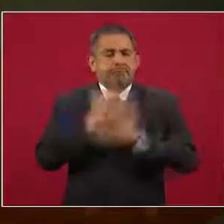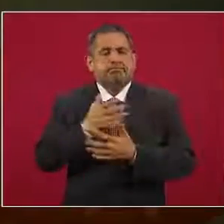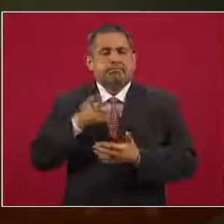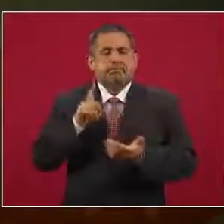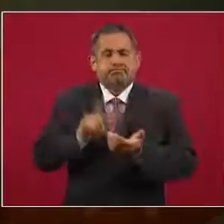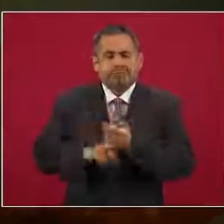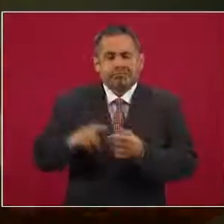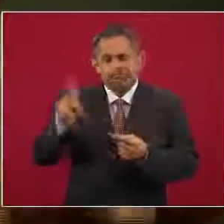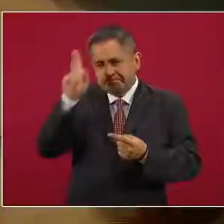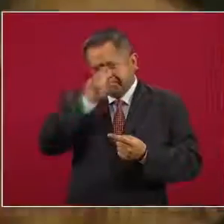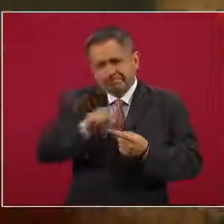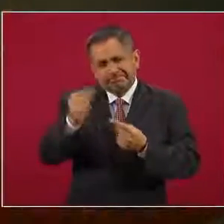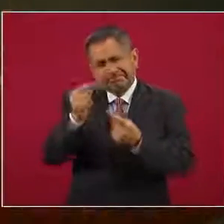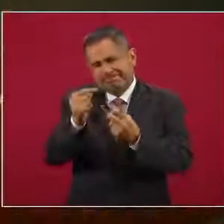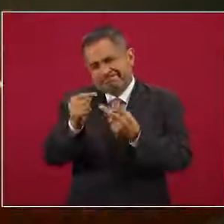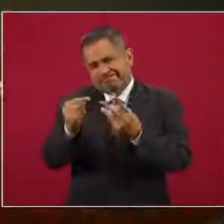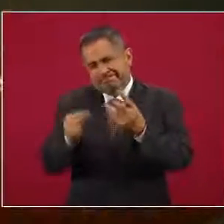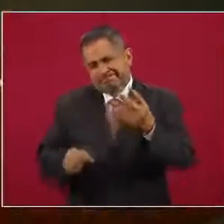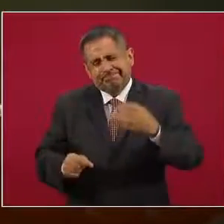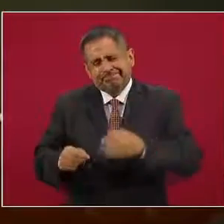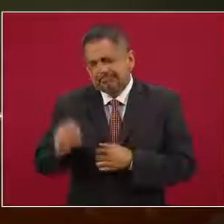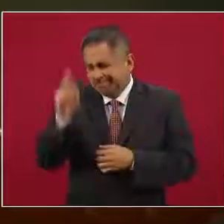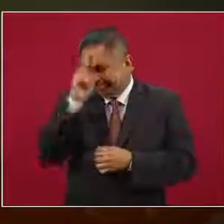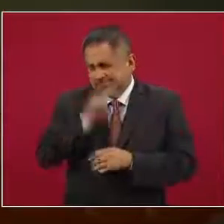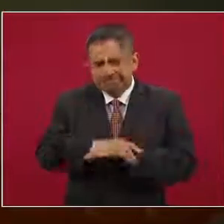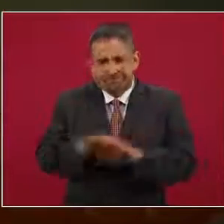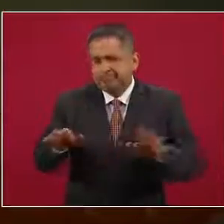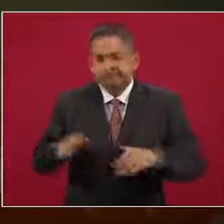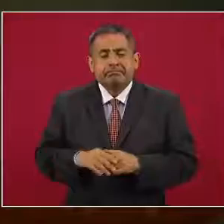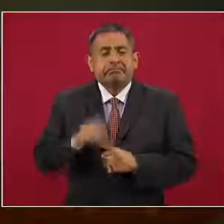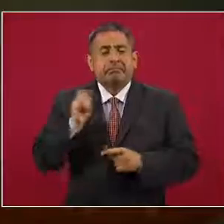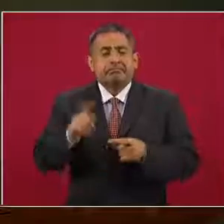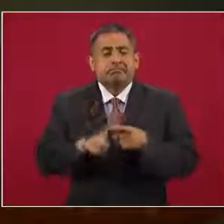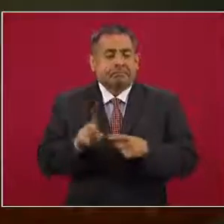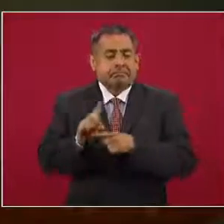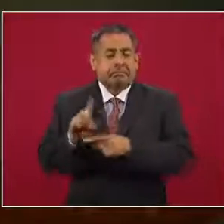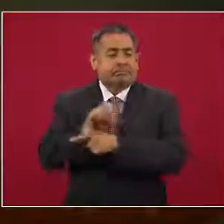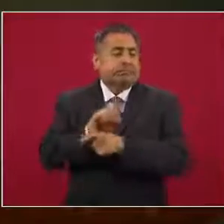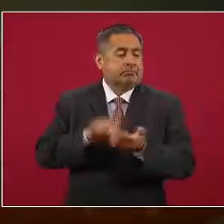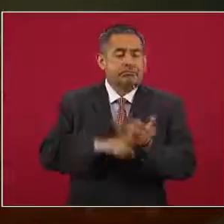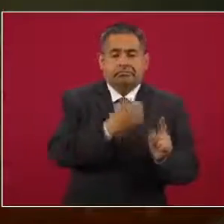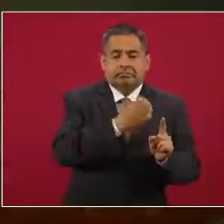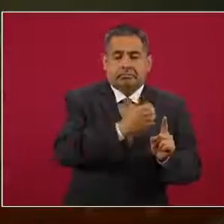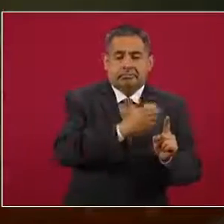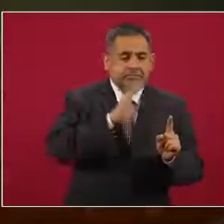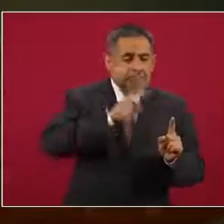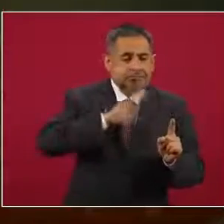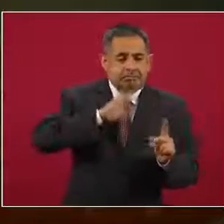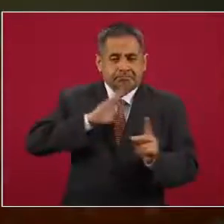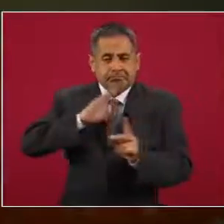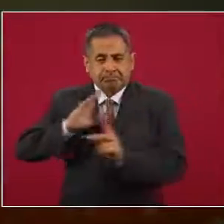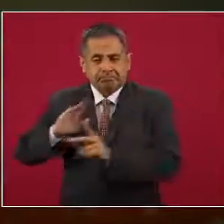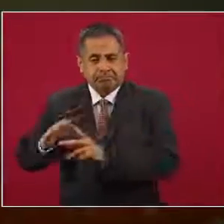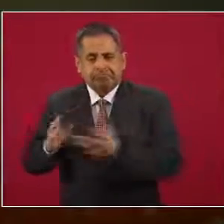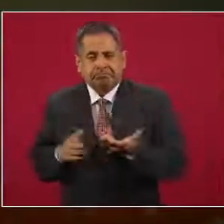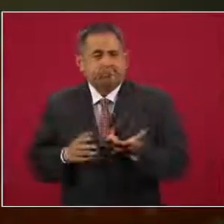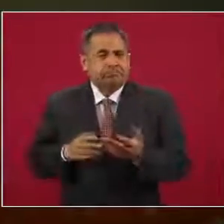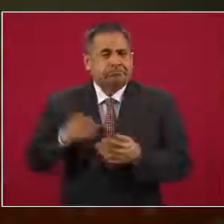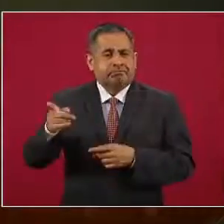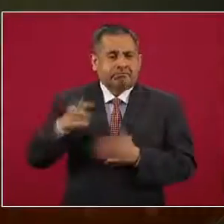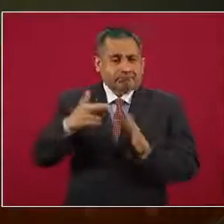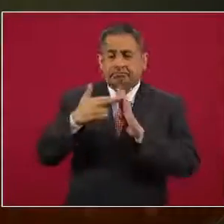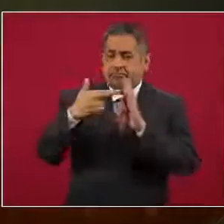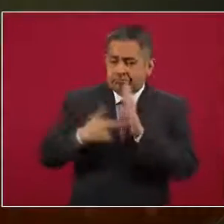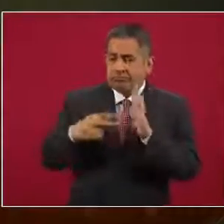cuenta de una serie de omisiones, que bueno, la primera fue desde enero. Hay un protocolo que todo el sistema de